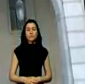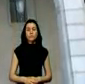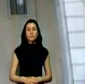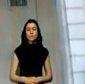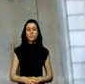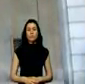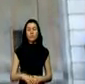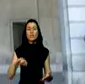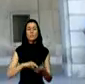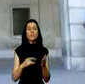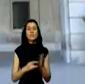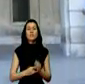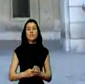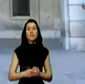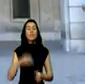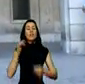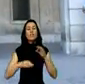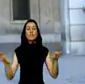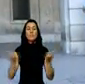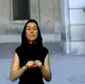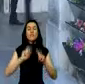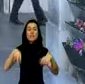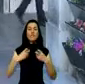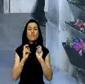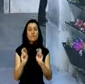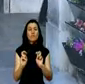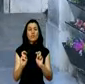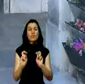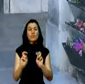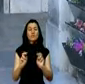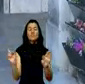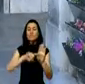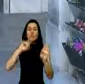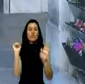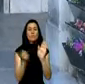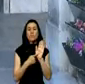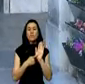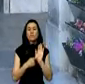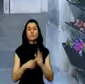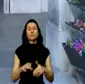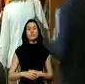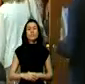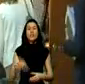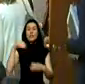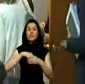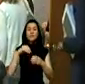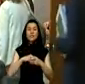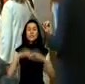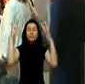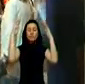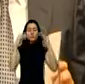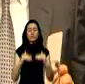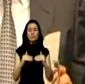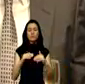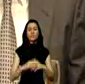El proyecto de remodelación de la Audiencia Provincial se plantea como un cambio integral del edificio, que precisará la demolición completa de los interiores, respetando en